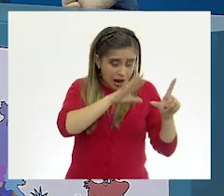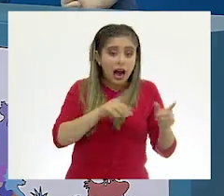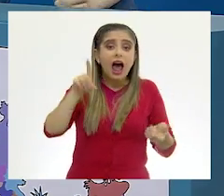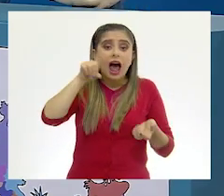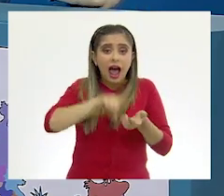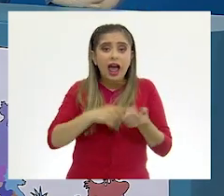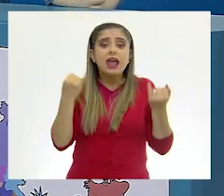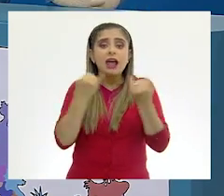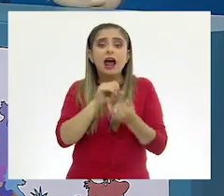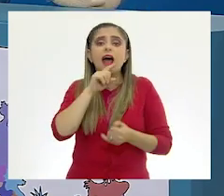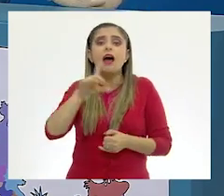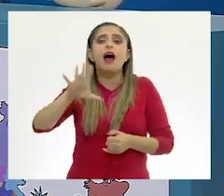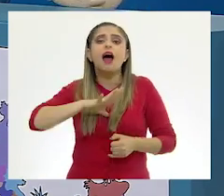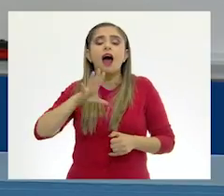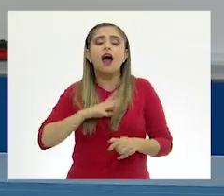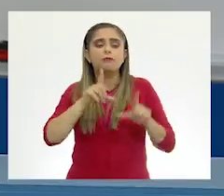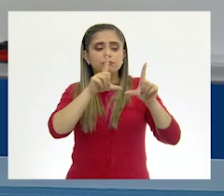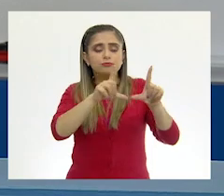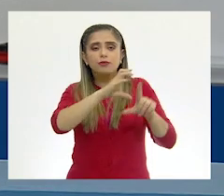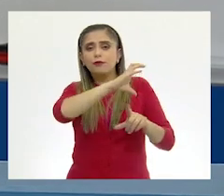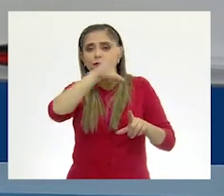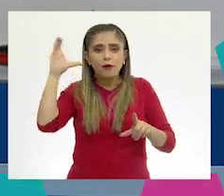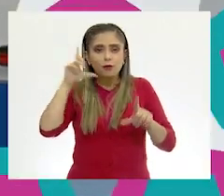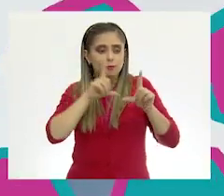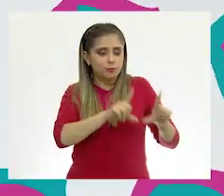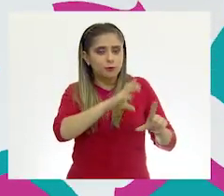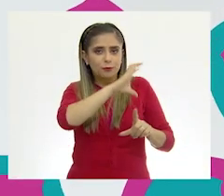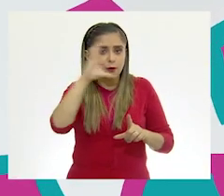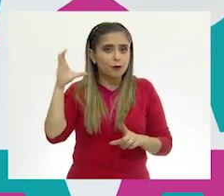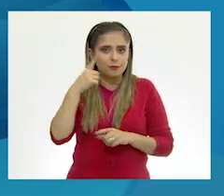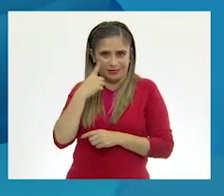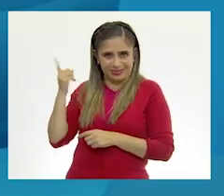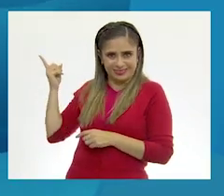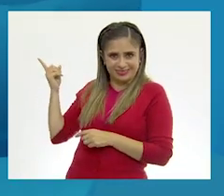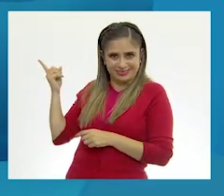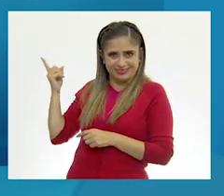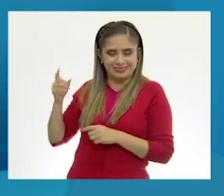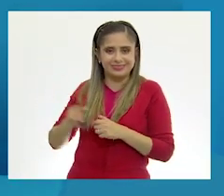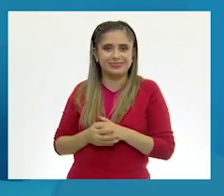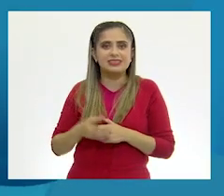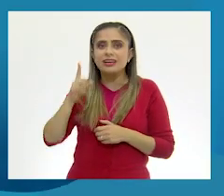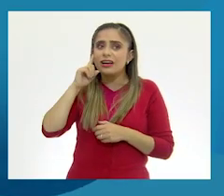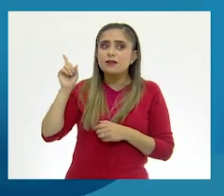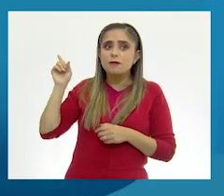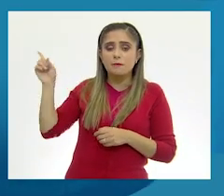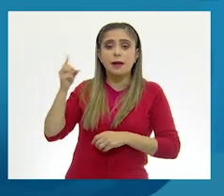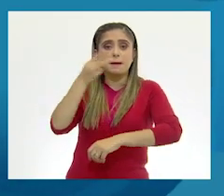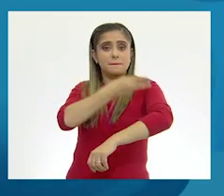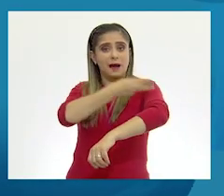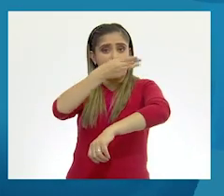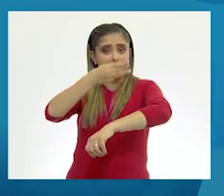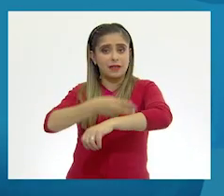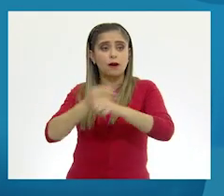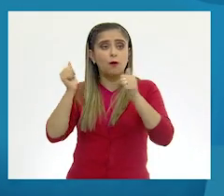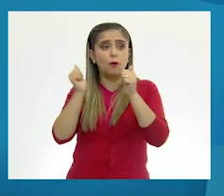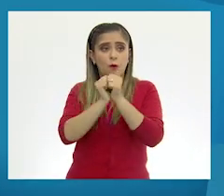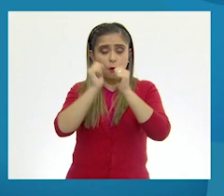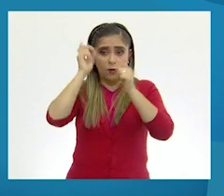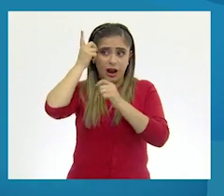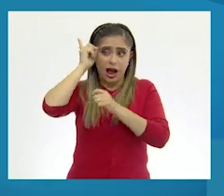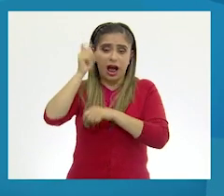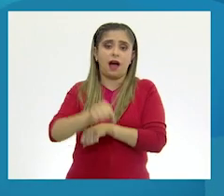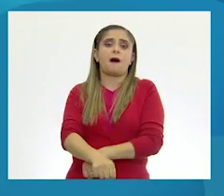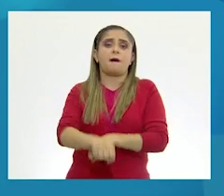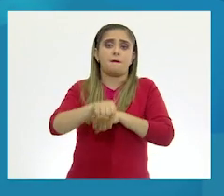Sí, maestra, y ahí está justamente la ilustración. Se ve a Madero con su